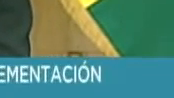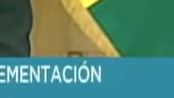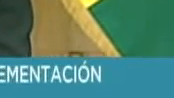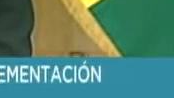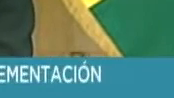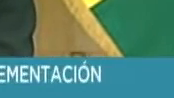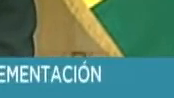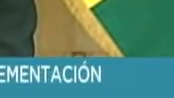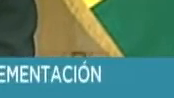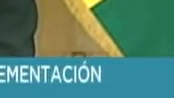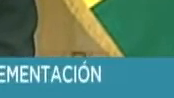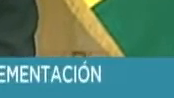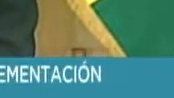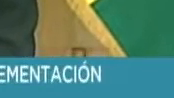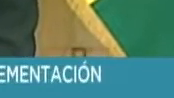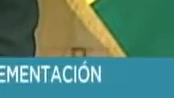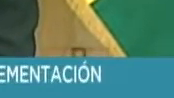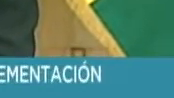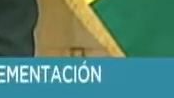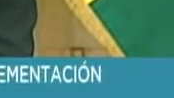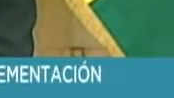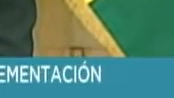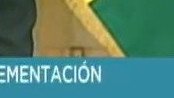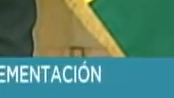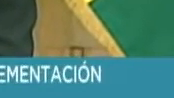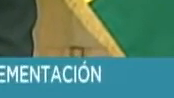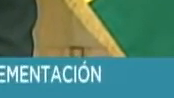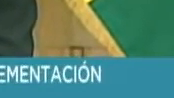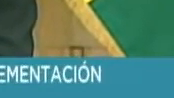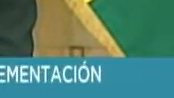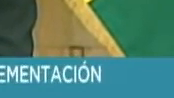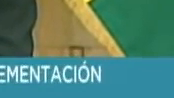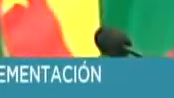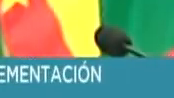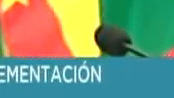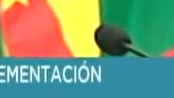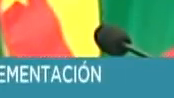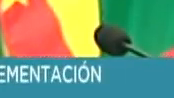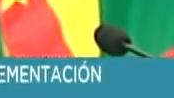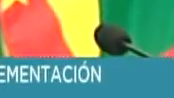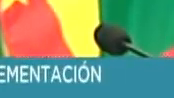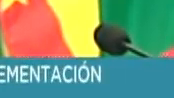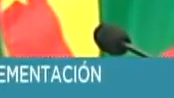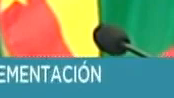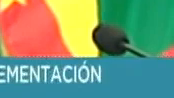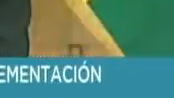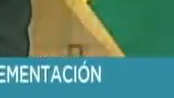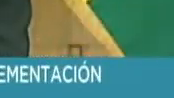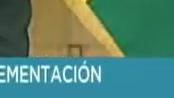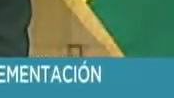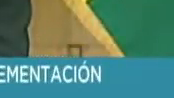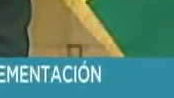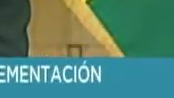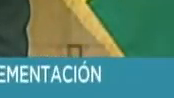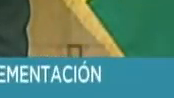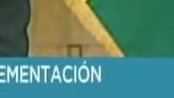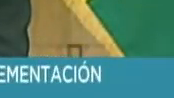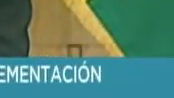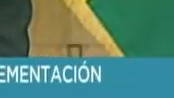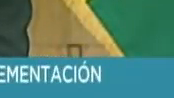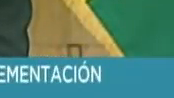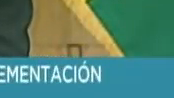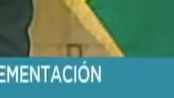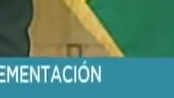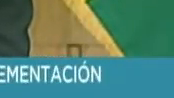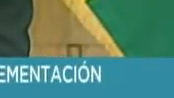de Economía, ministro de Petróleo e Industrias, Tarek El Aissami. También está presente el ministro de Finanzas,